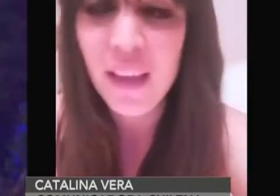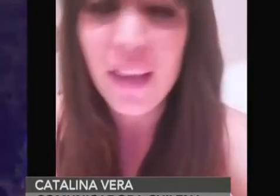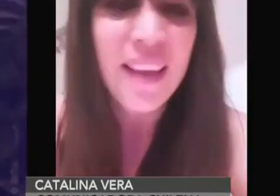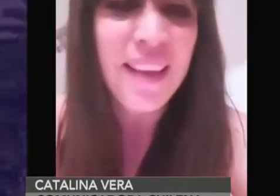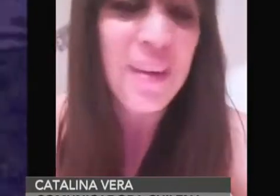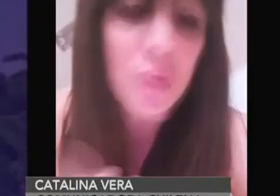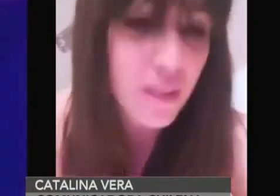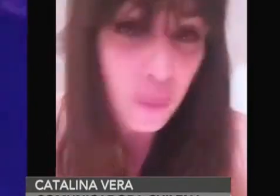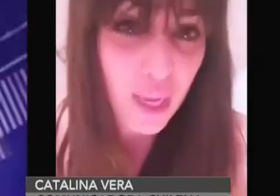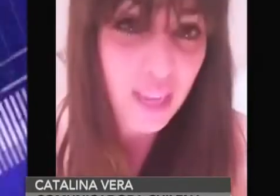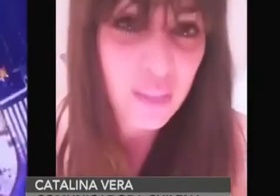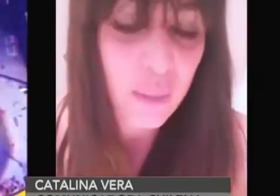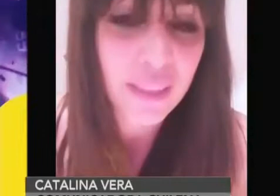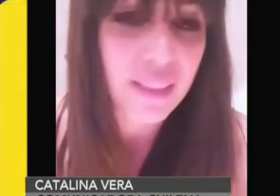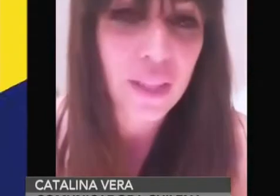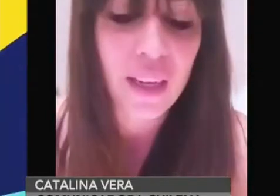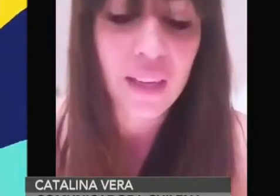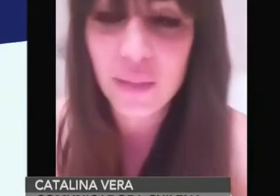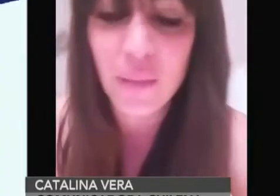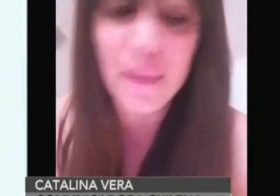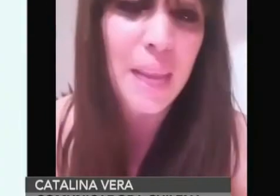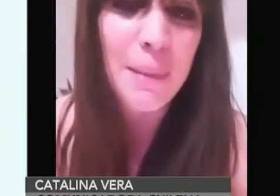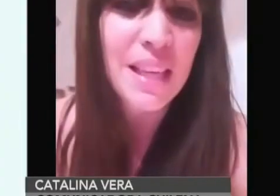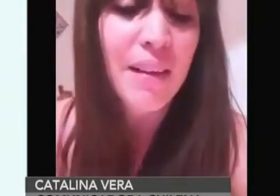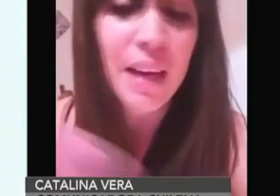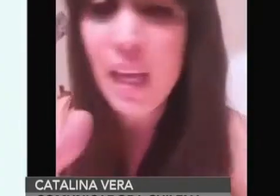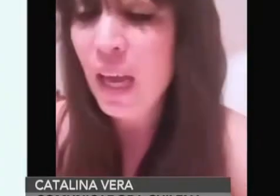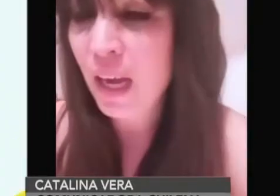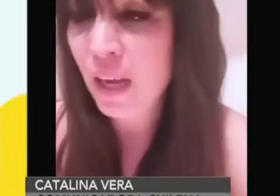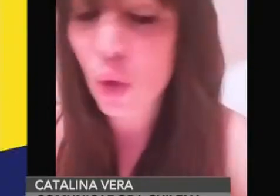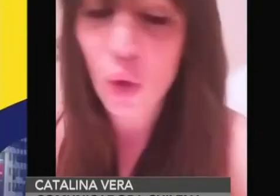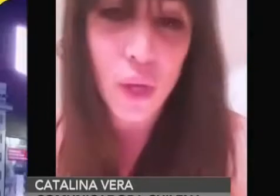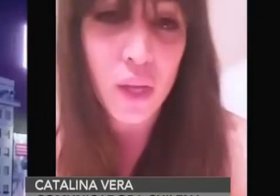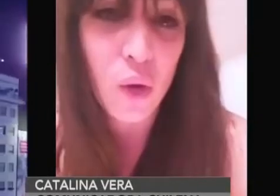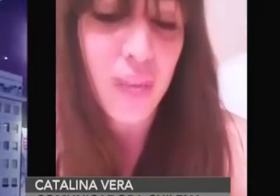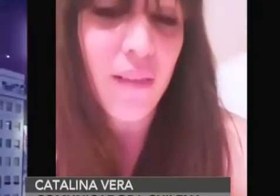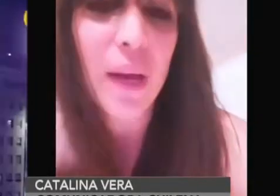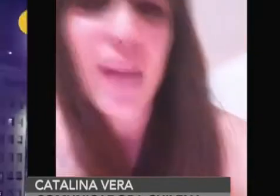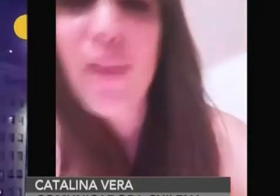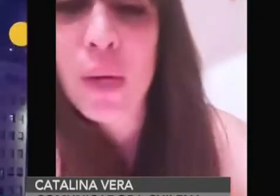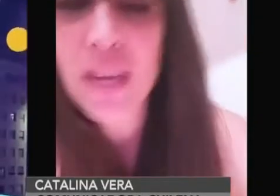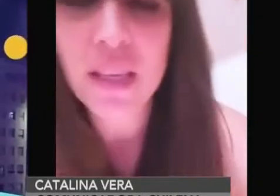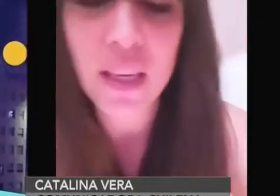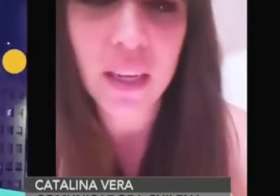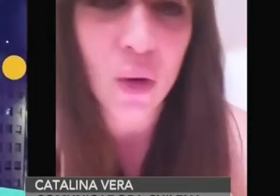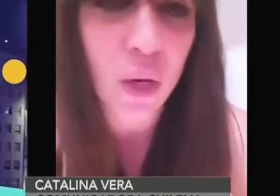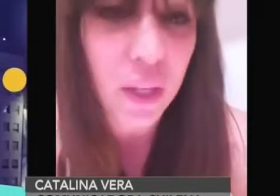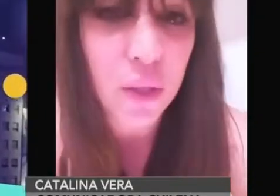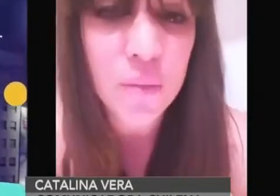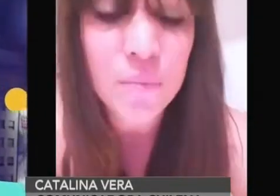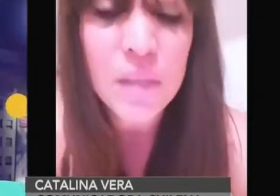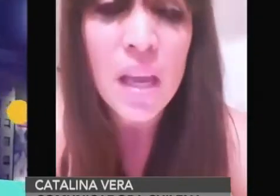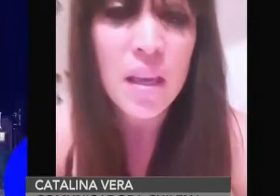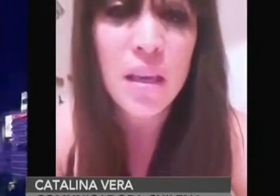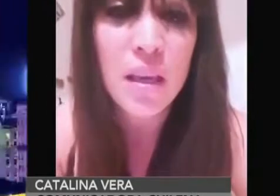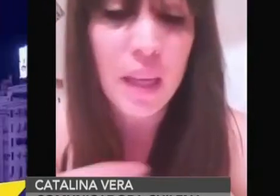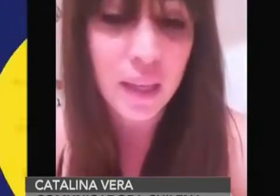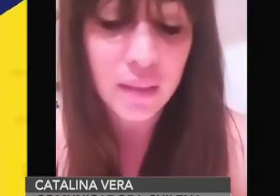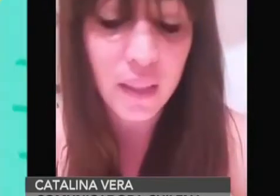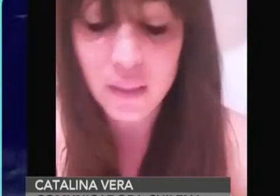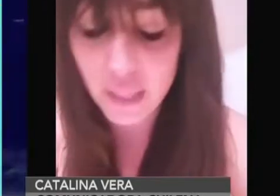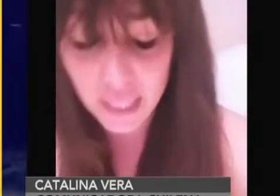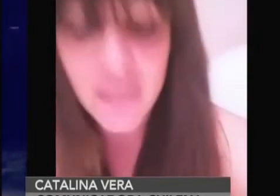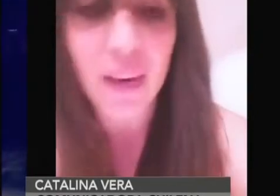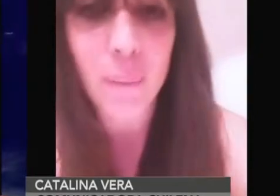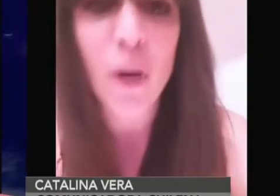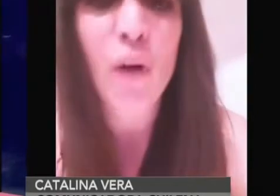consistía, y uno se vacunaba simplemente, una, le pasaba a los hijos, iban a vacunarse uh-huh. en el colegio y la